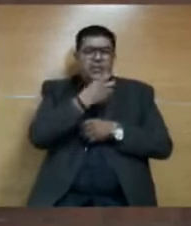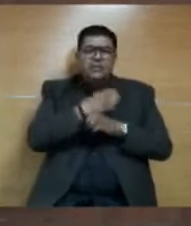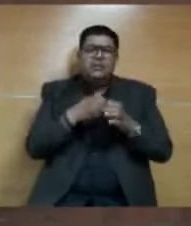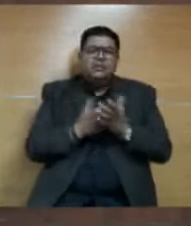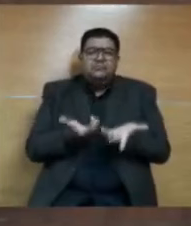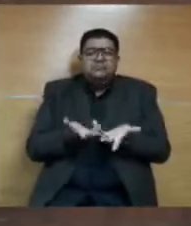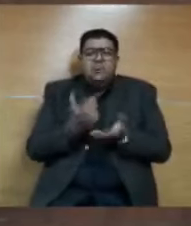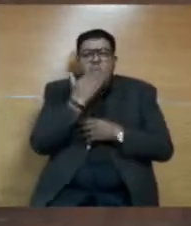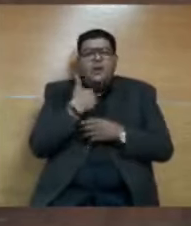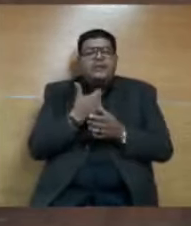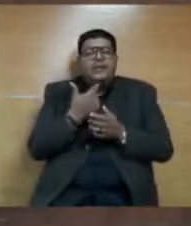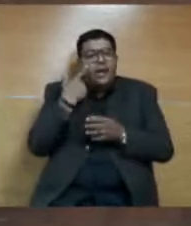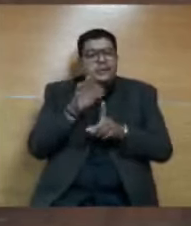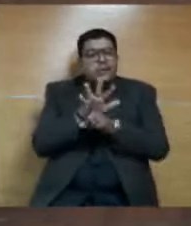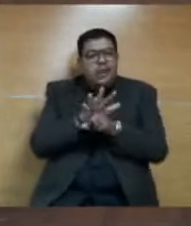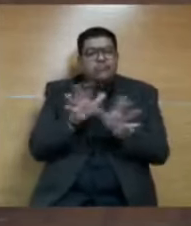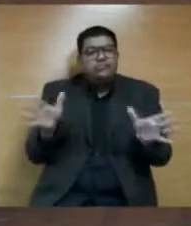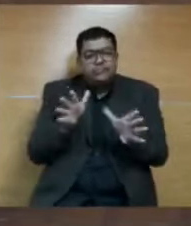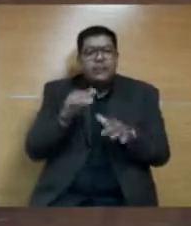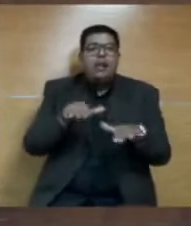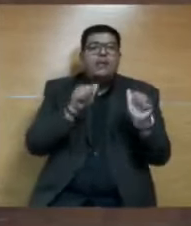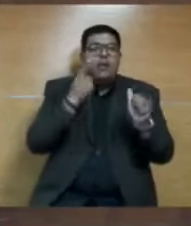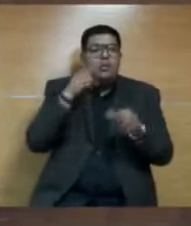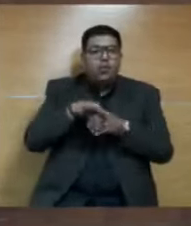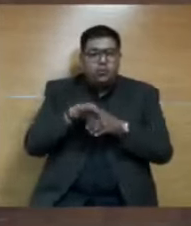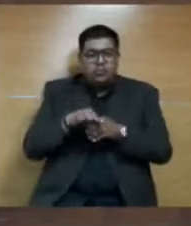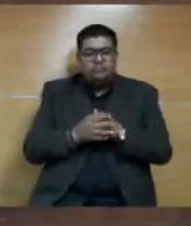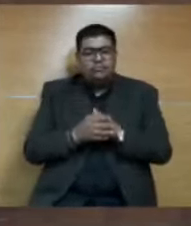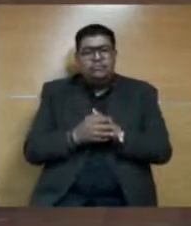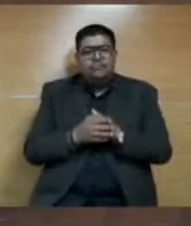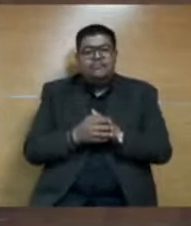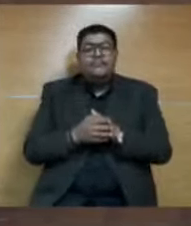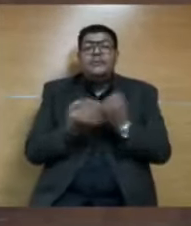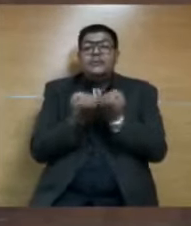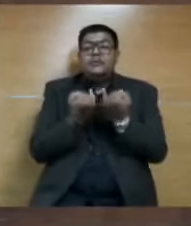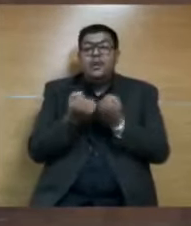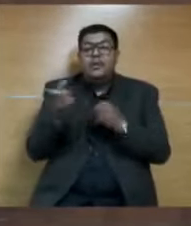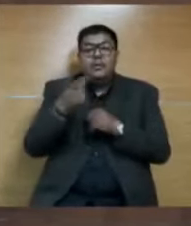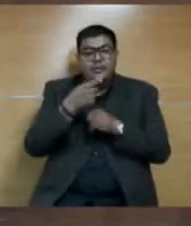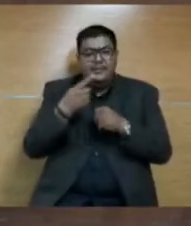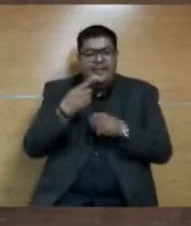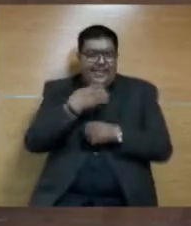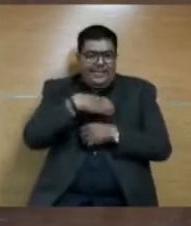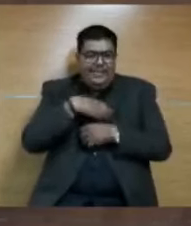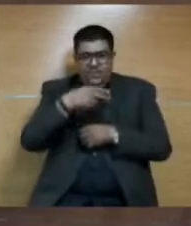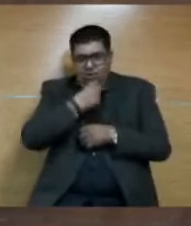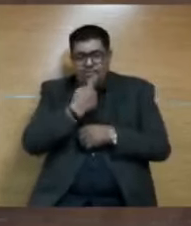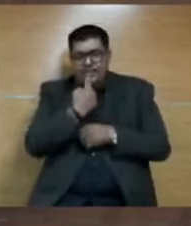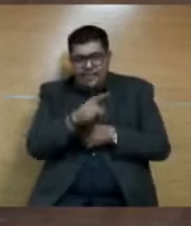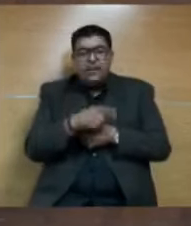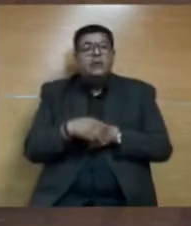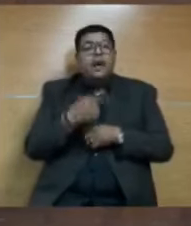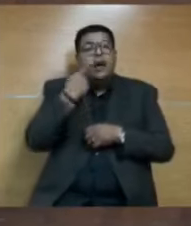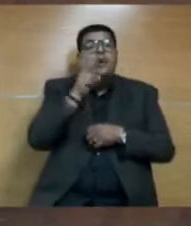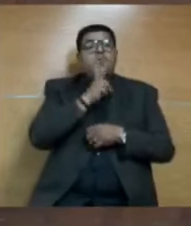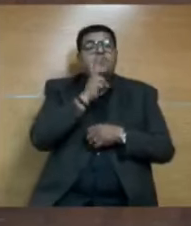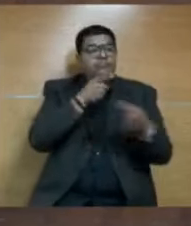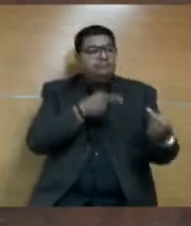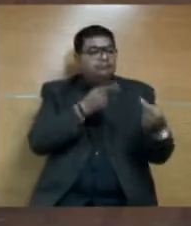la infracción de inducción ni abstención al voto. Además, el actor es omiso en controvertir los argumentos de la